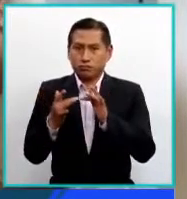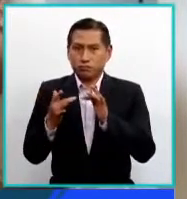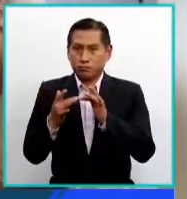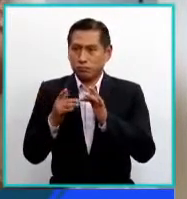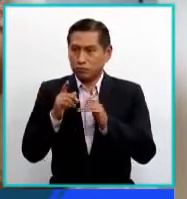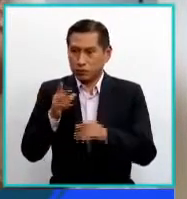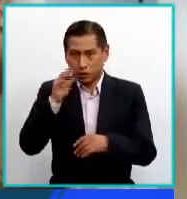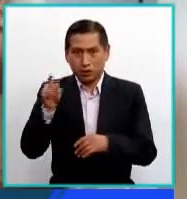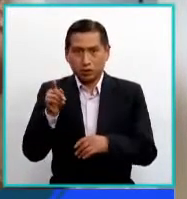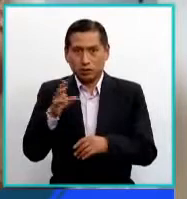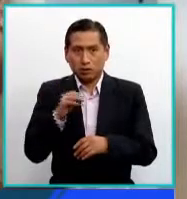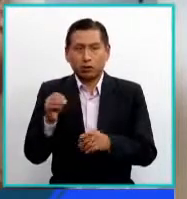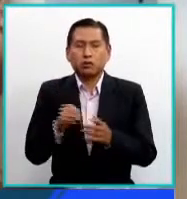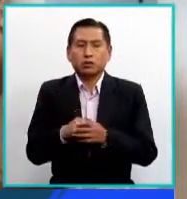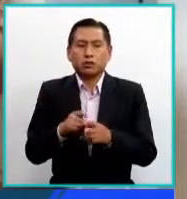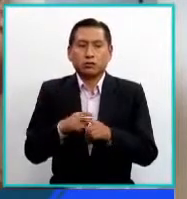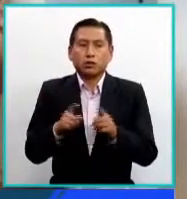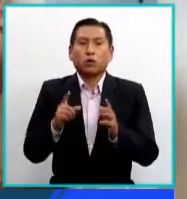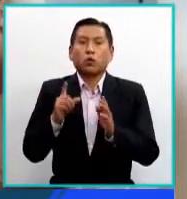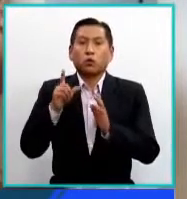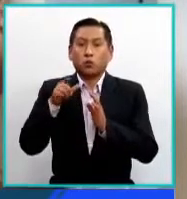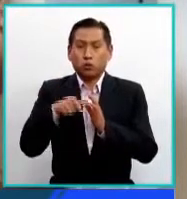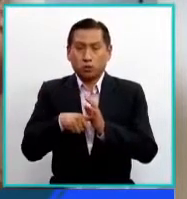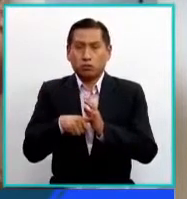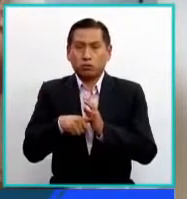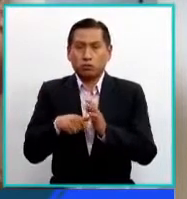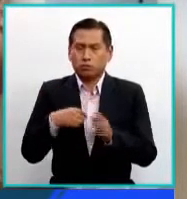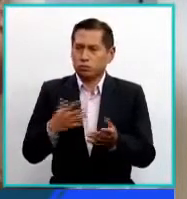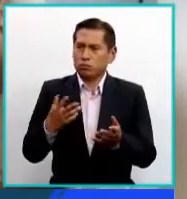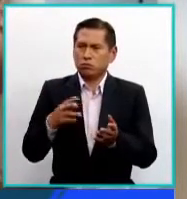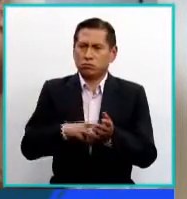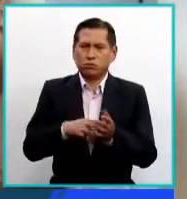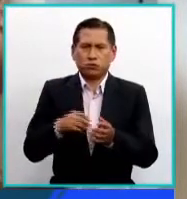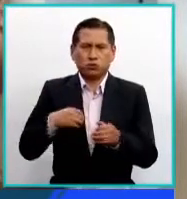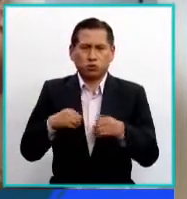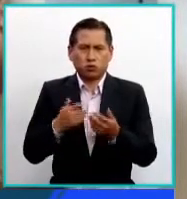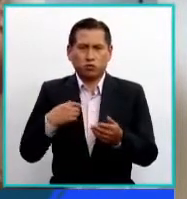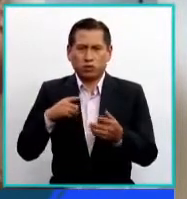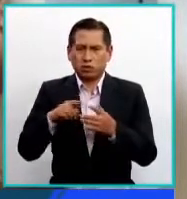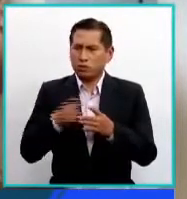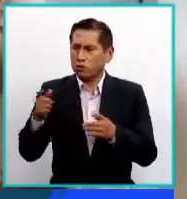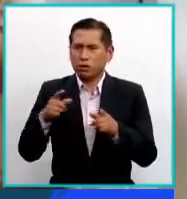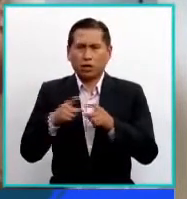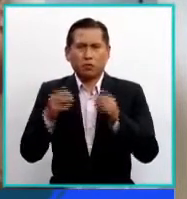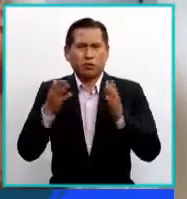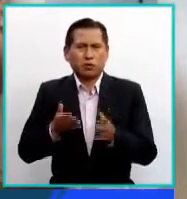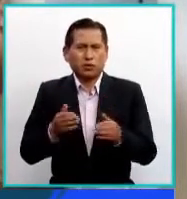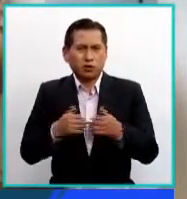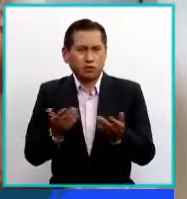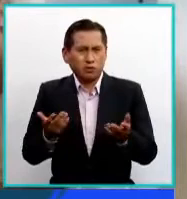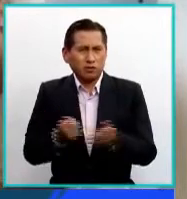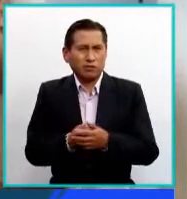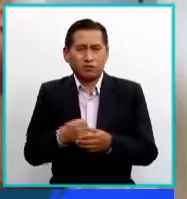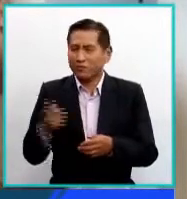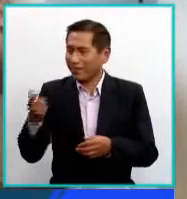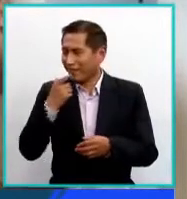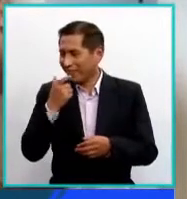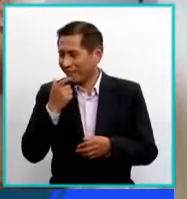lo contacte, digamos, ¿no? Pero después entiendo y digo, qué loco que haya empezado con un japonés, ¿no? Es así